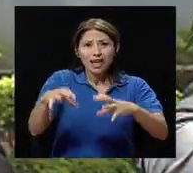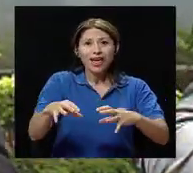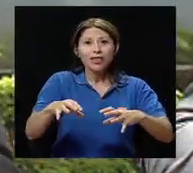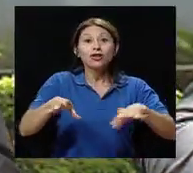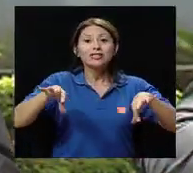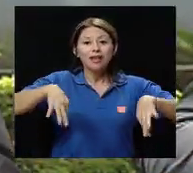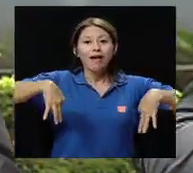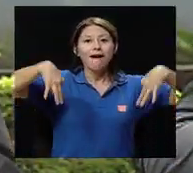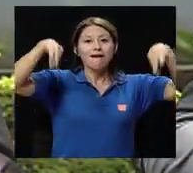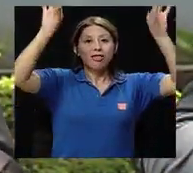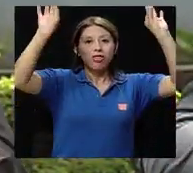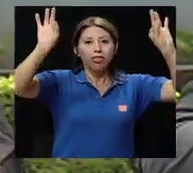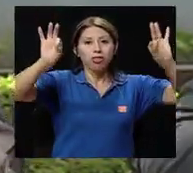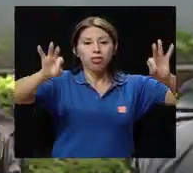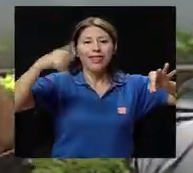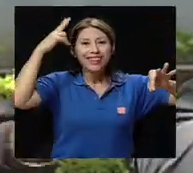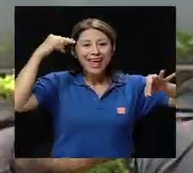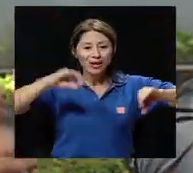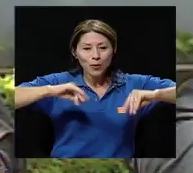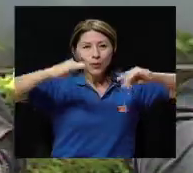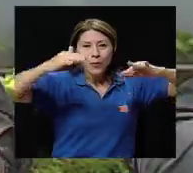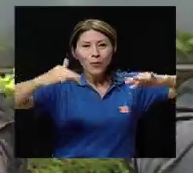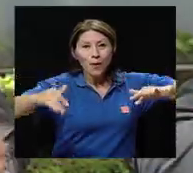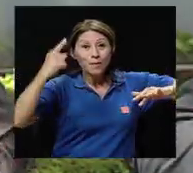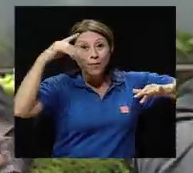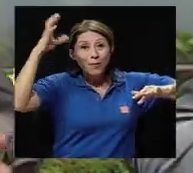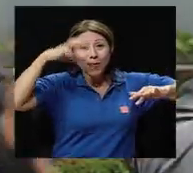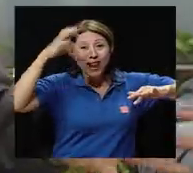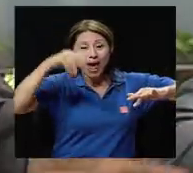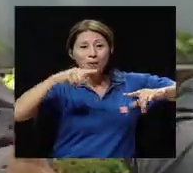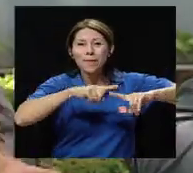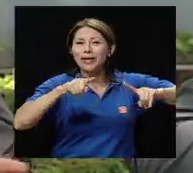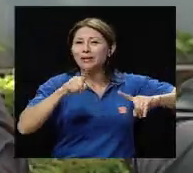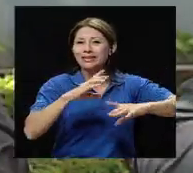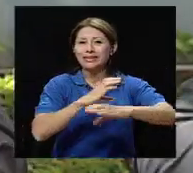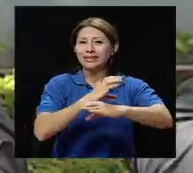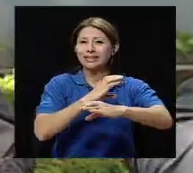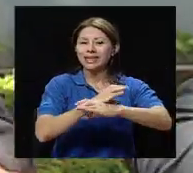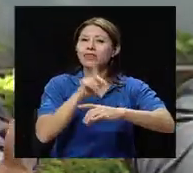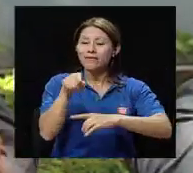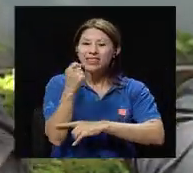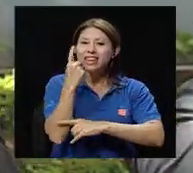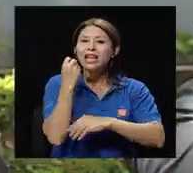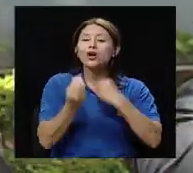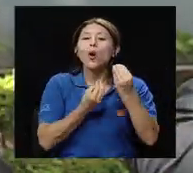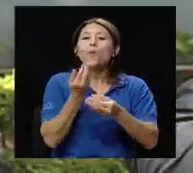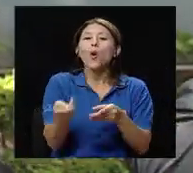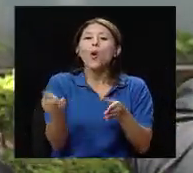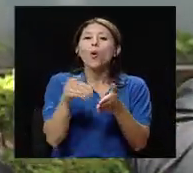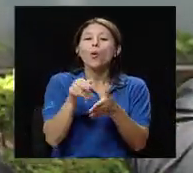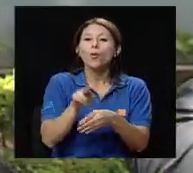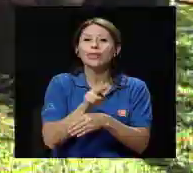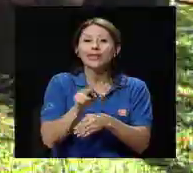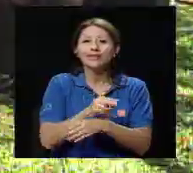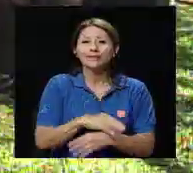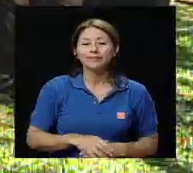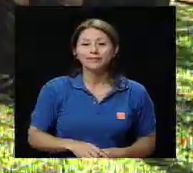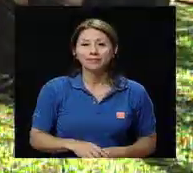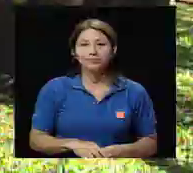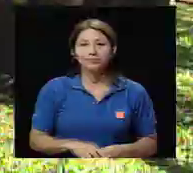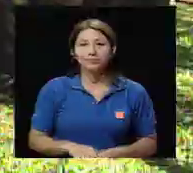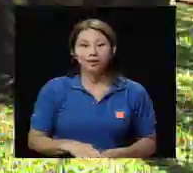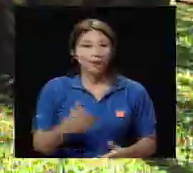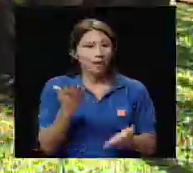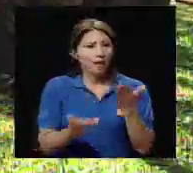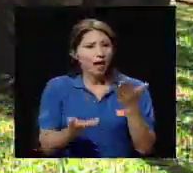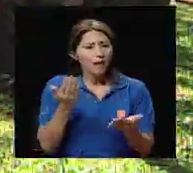más bien favorece, ¿verdad? Y como decía don Luis, tiene que ver más con ese manejo de residuos, ¿verdad? Como entender los que son y cómo reutilizarlos.